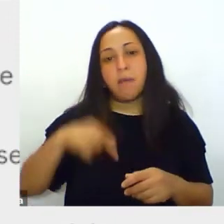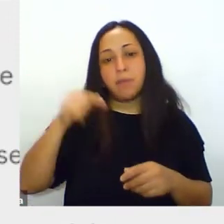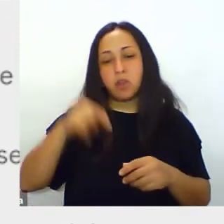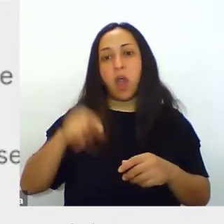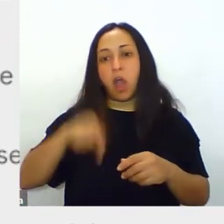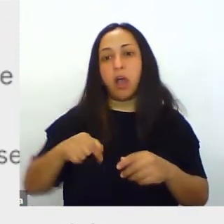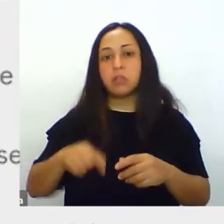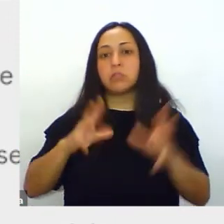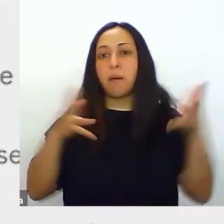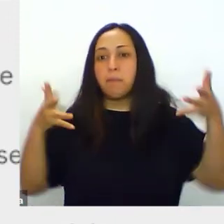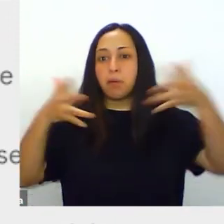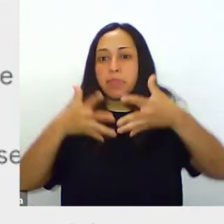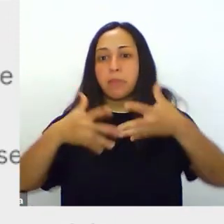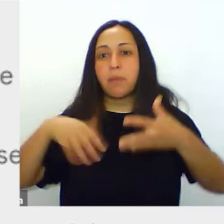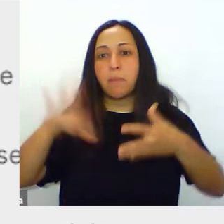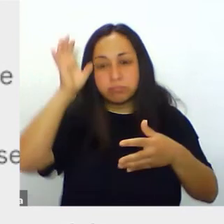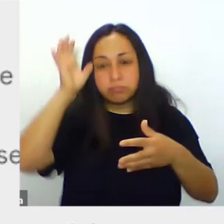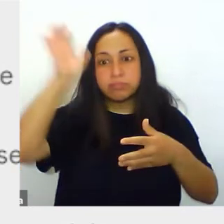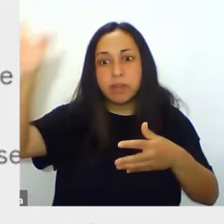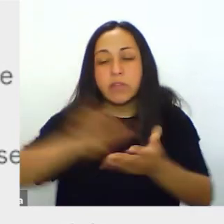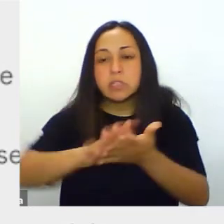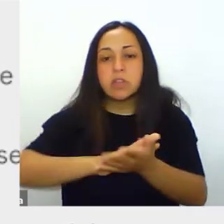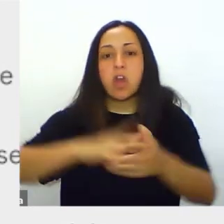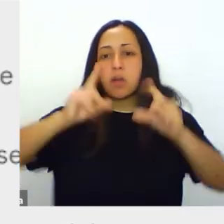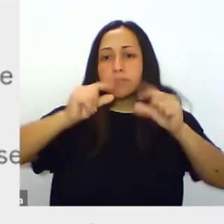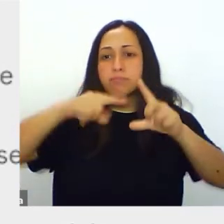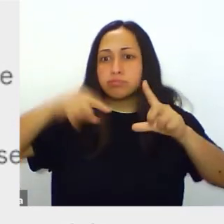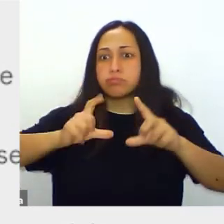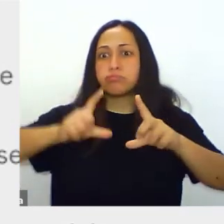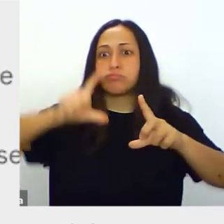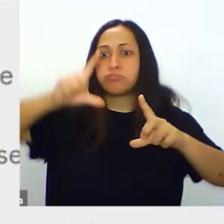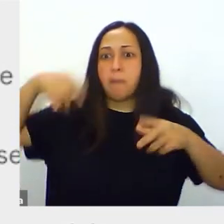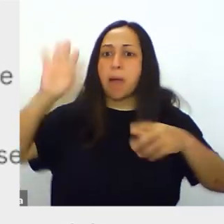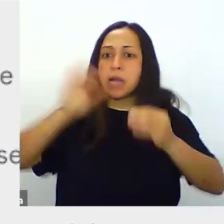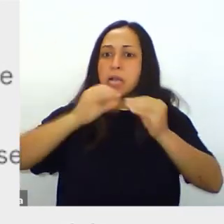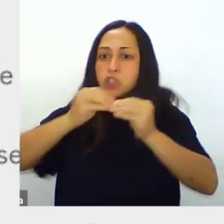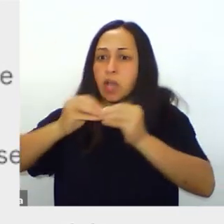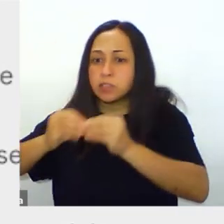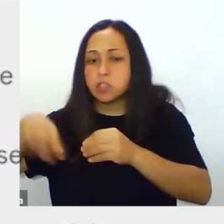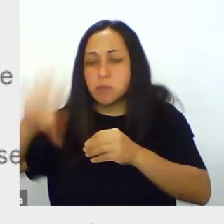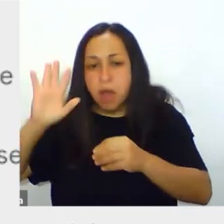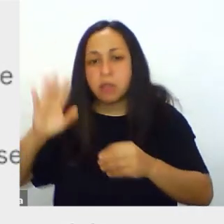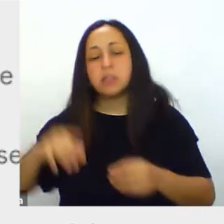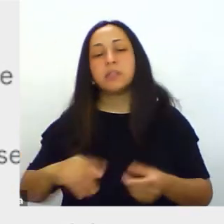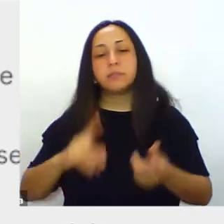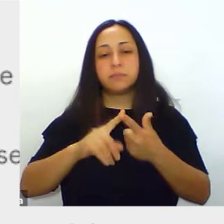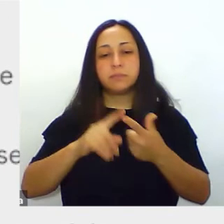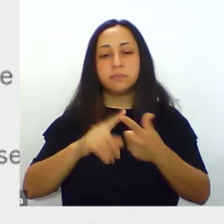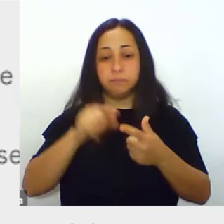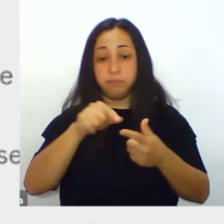situación por la pandemia porque empezamos a utilizar muchísimo más la tecnología en el día a día. Según